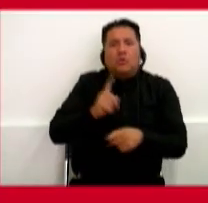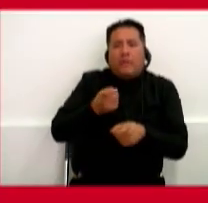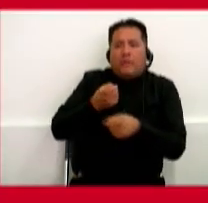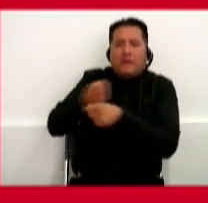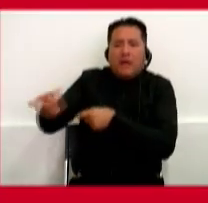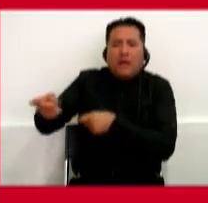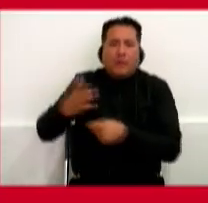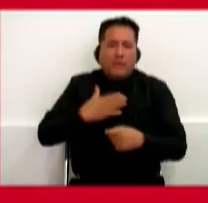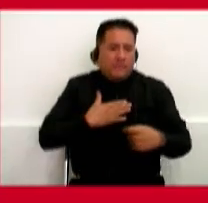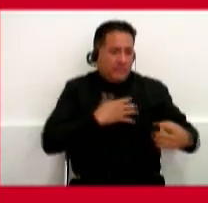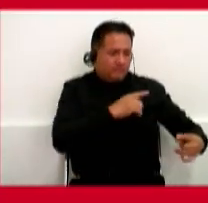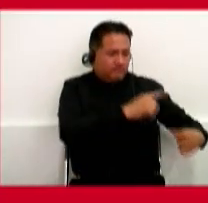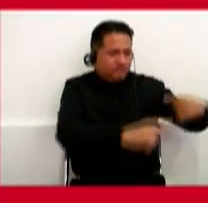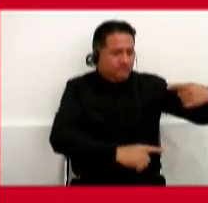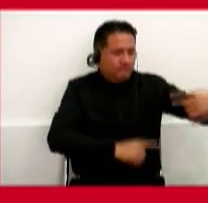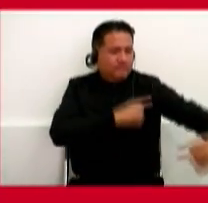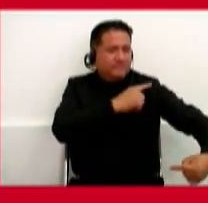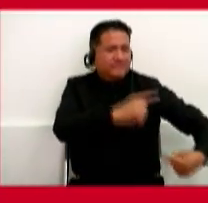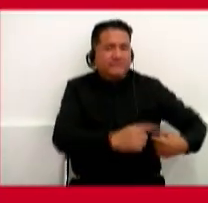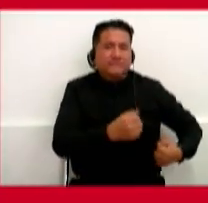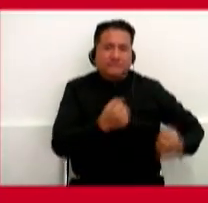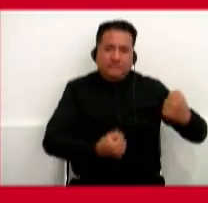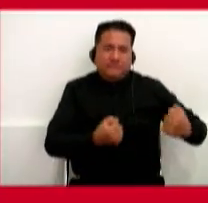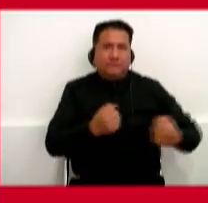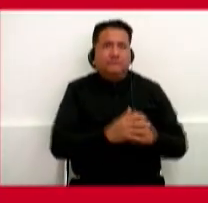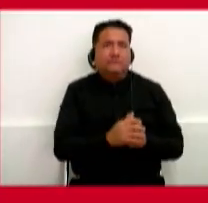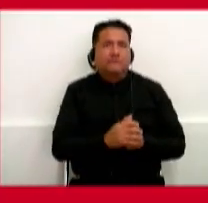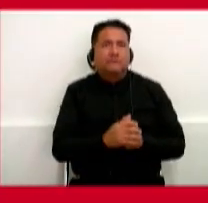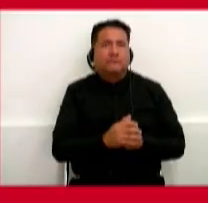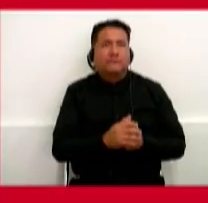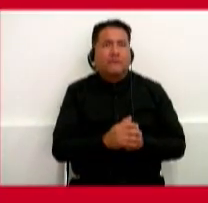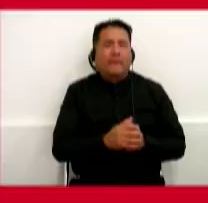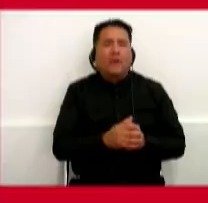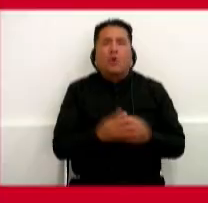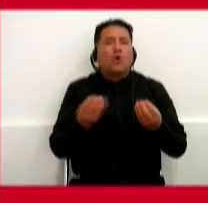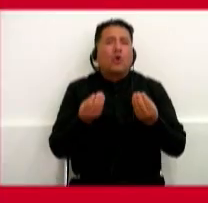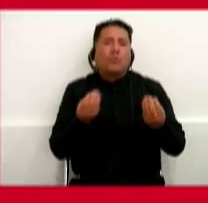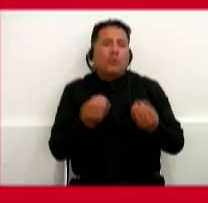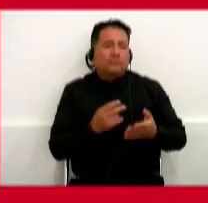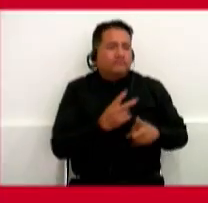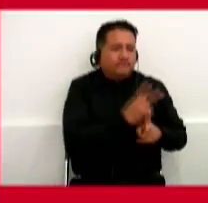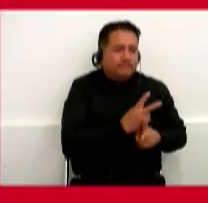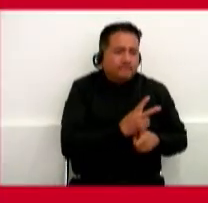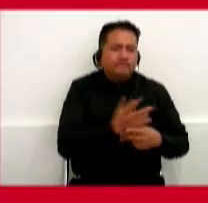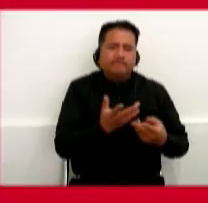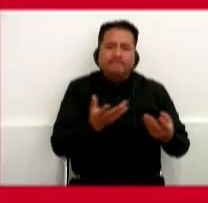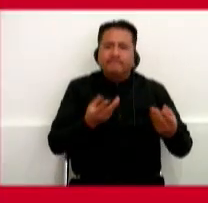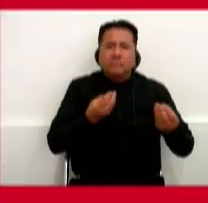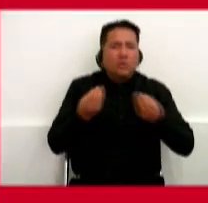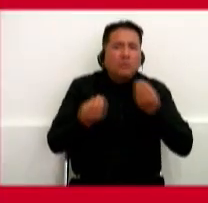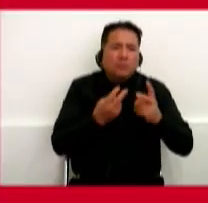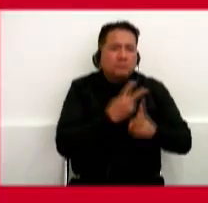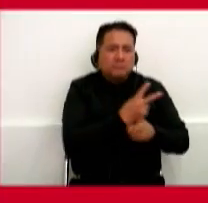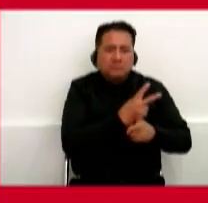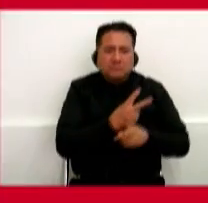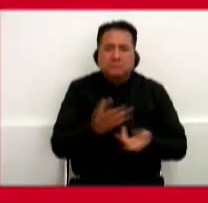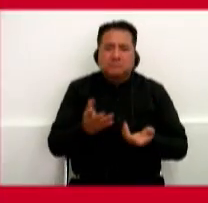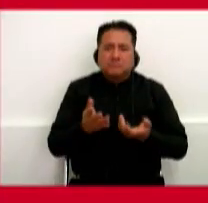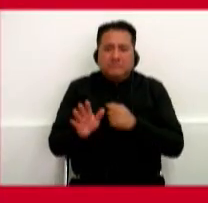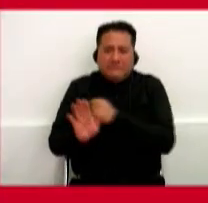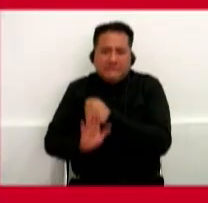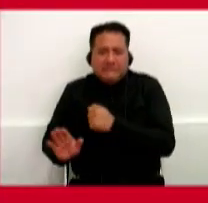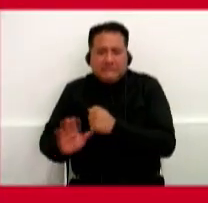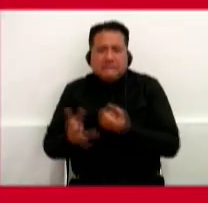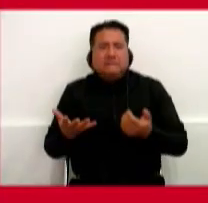neumáticos, daños al equipo. Ahora, en mantenimiento, lo que nos hemos integrado con mantenimiento, porque ahí surgió